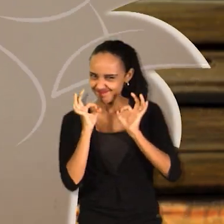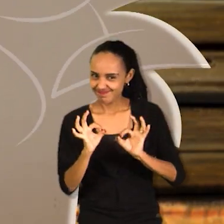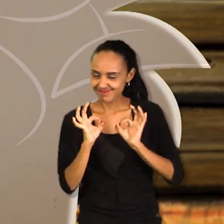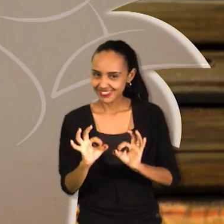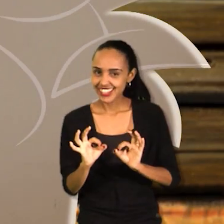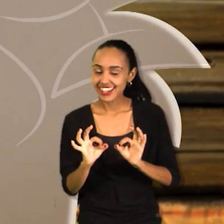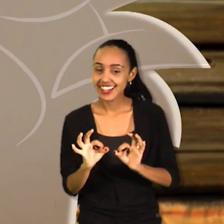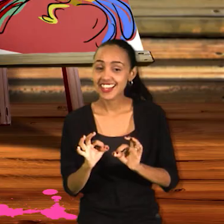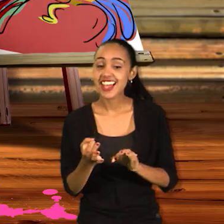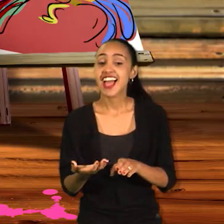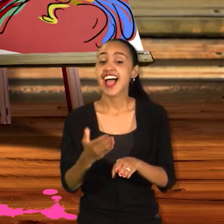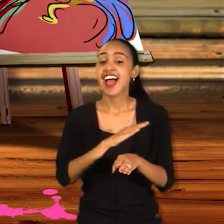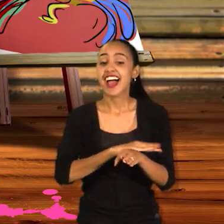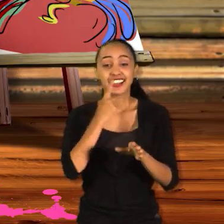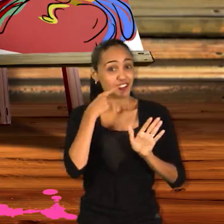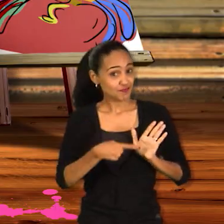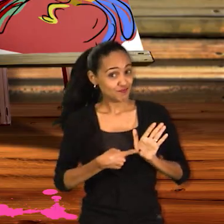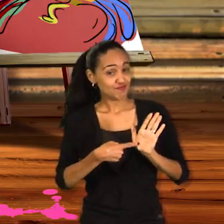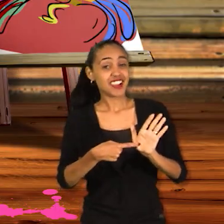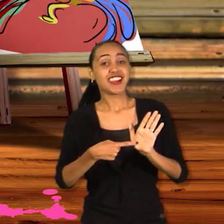Ante ustedes...